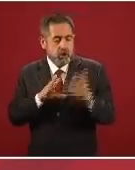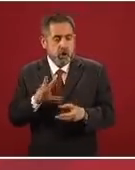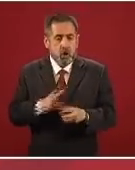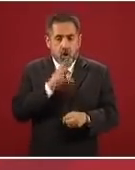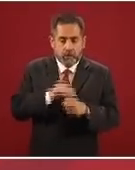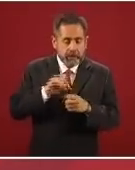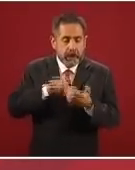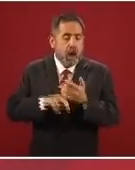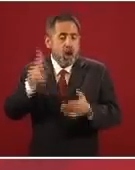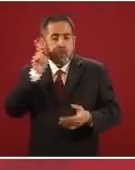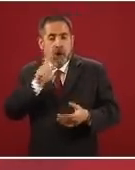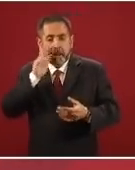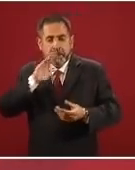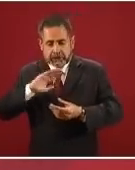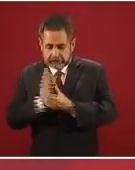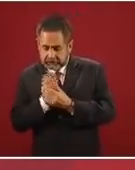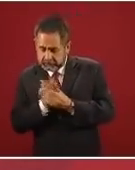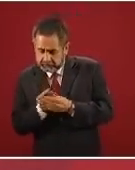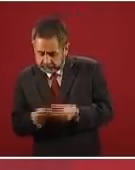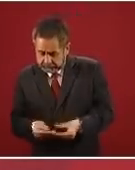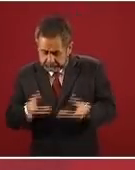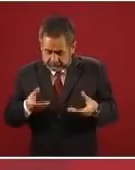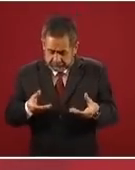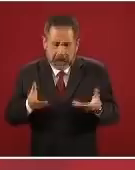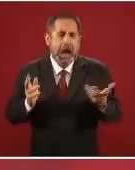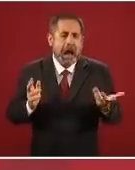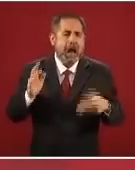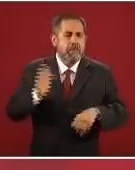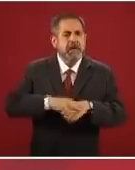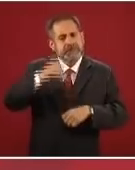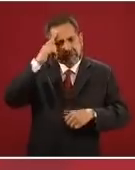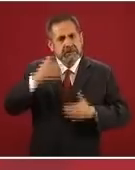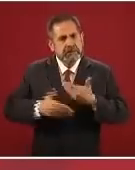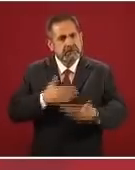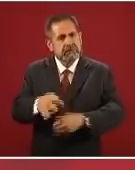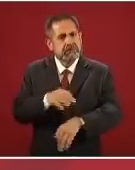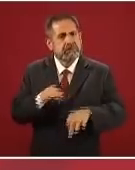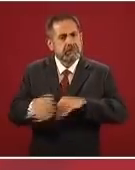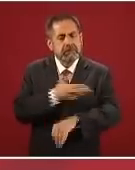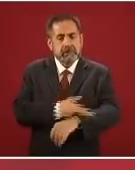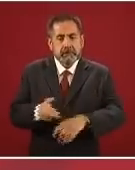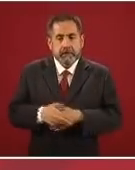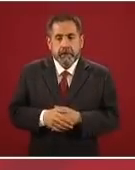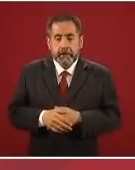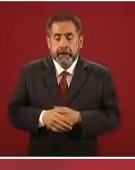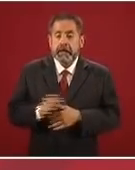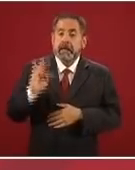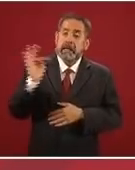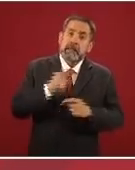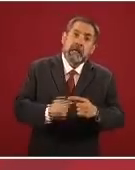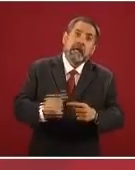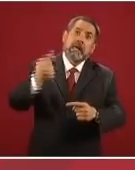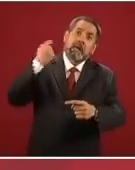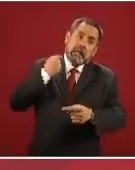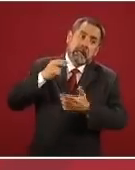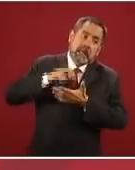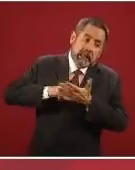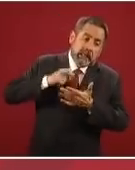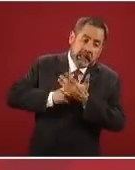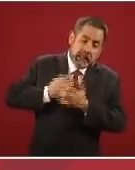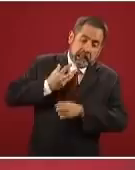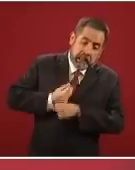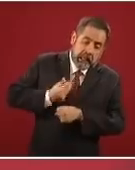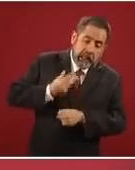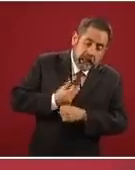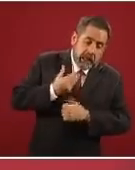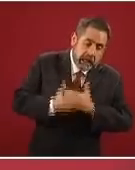de prueba, nosotros podemos trabajar con mucha más facilidad. Cuando tenemos que reponer procedimientos, cuando